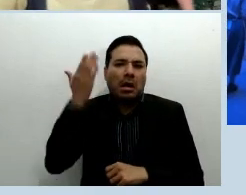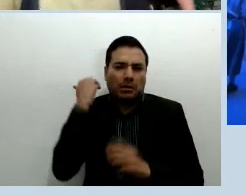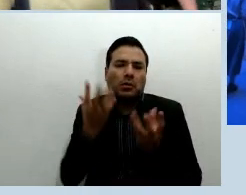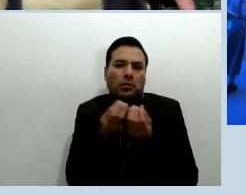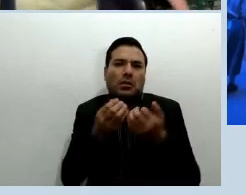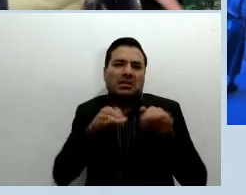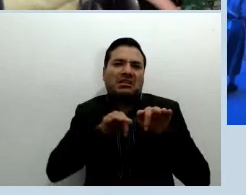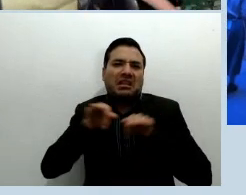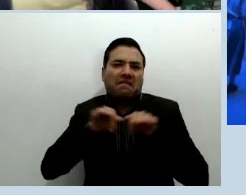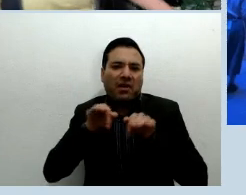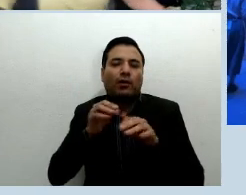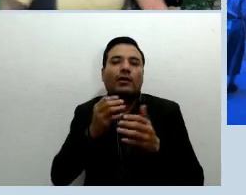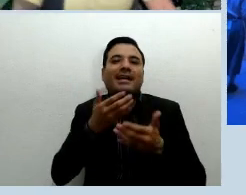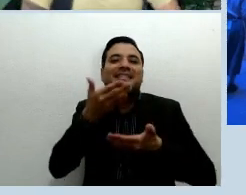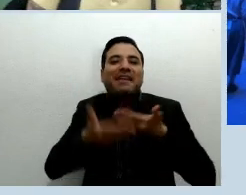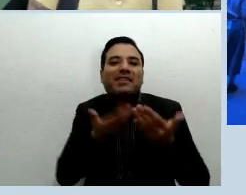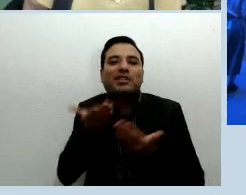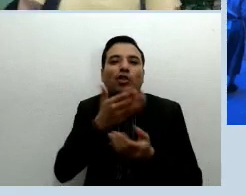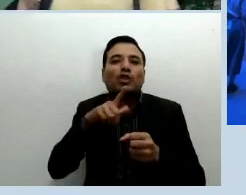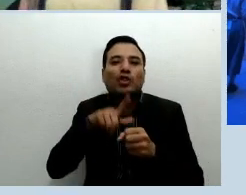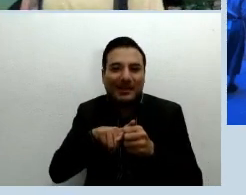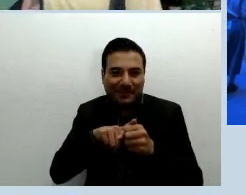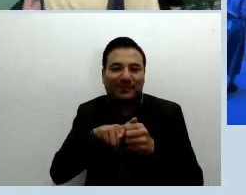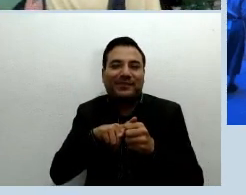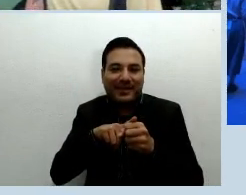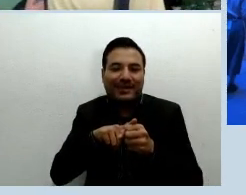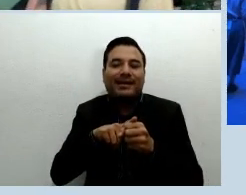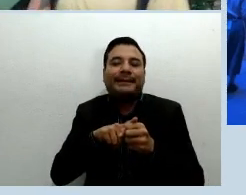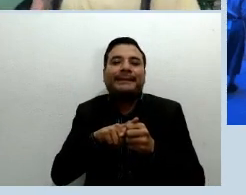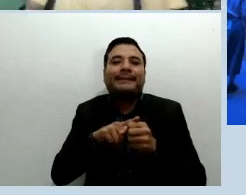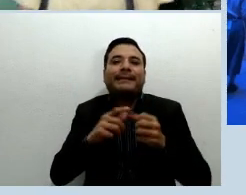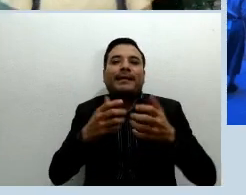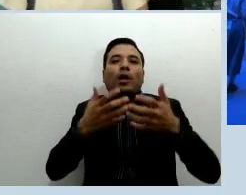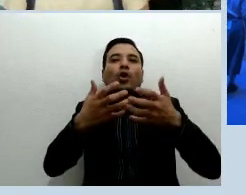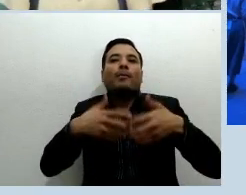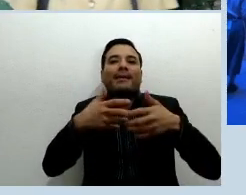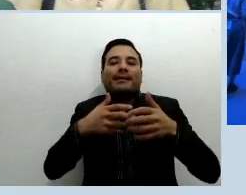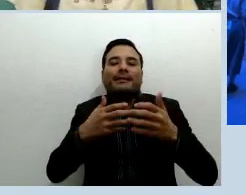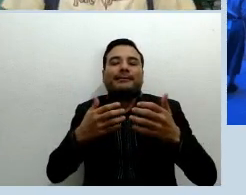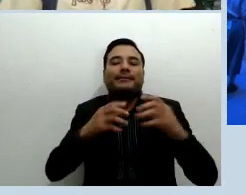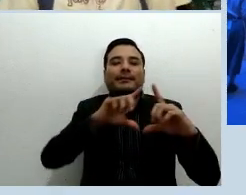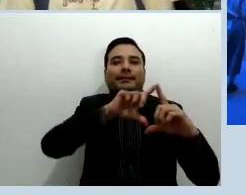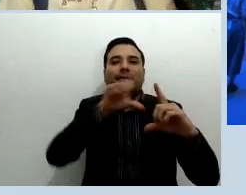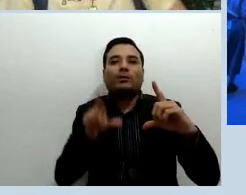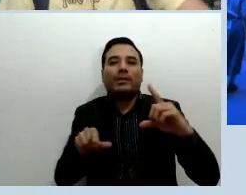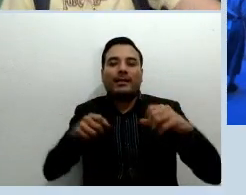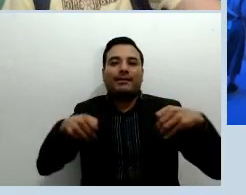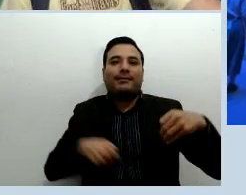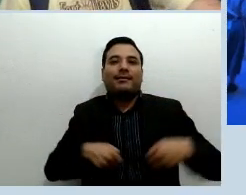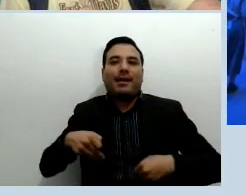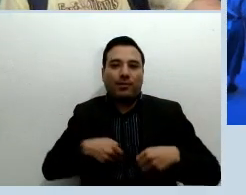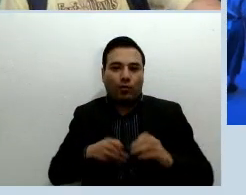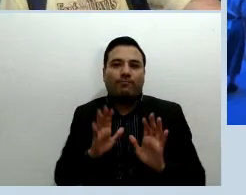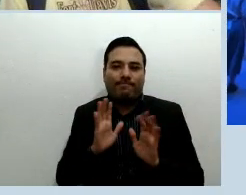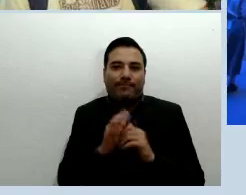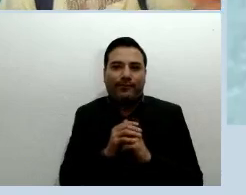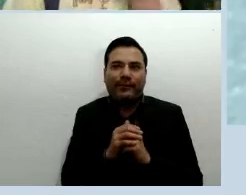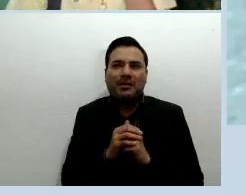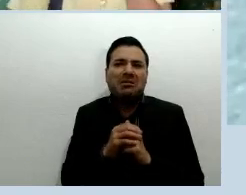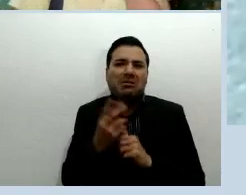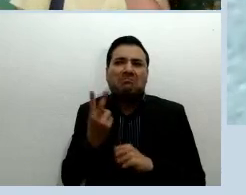servicio social en la compañía Nacional de teatro eh Y nos hicimos muy pues muy